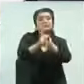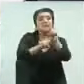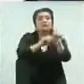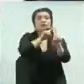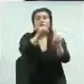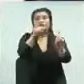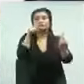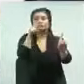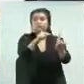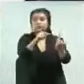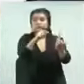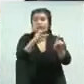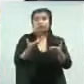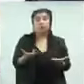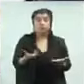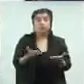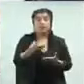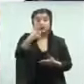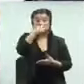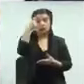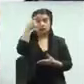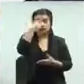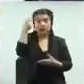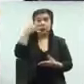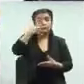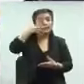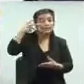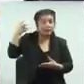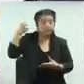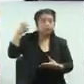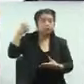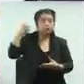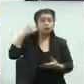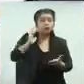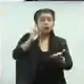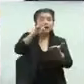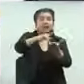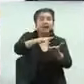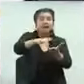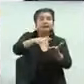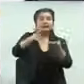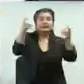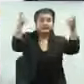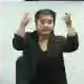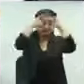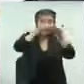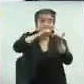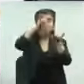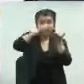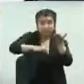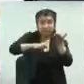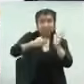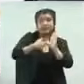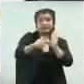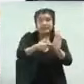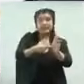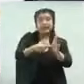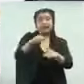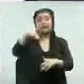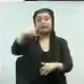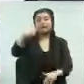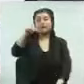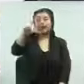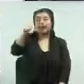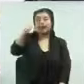específicamente si los trabajos de San Marcos a San Pablo van a continuar y los de San Pablo a Malacatán porque están